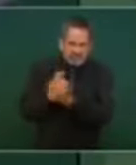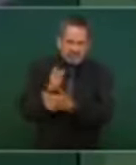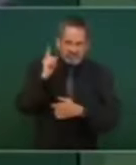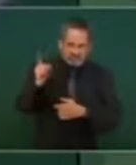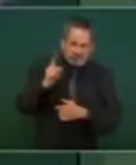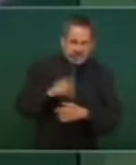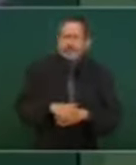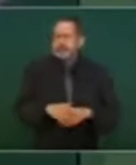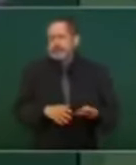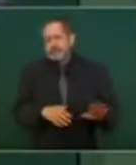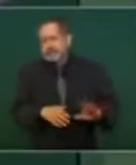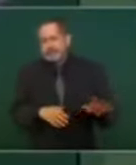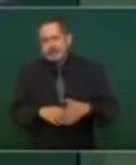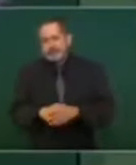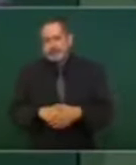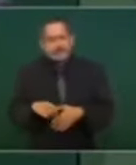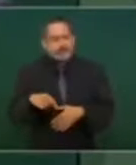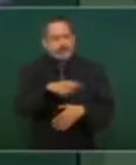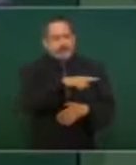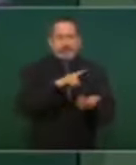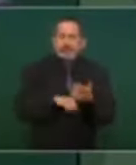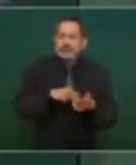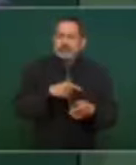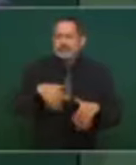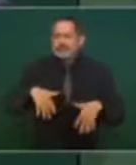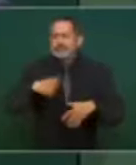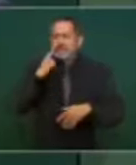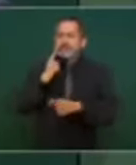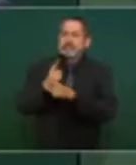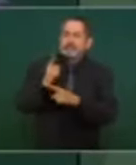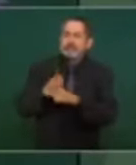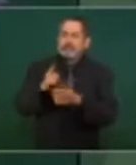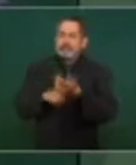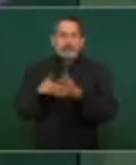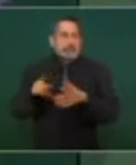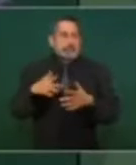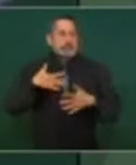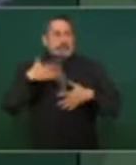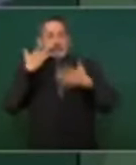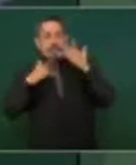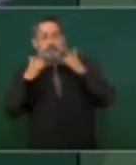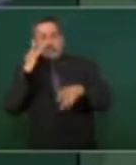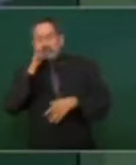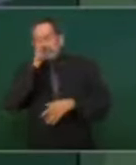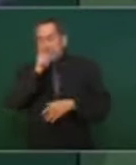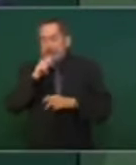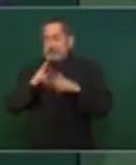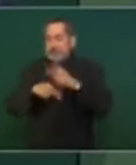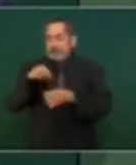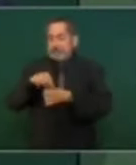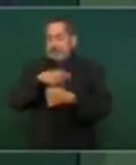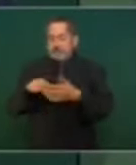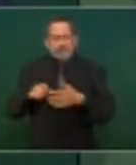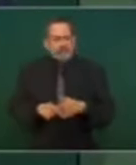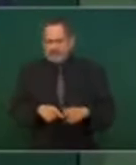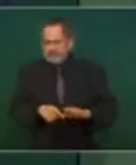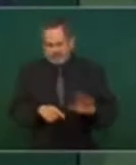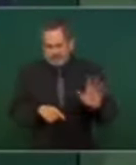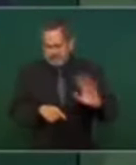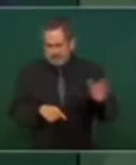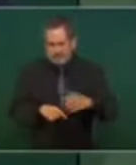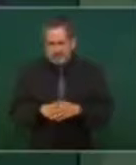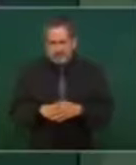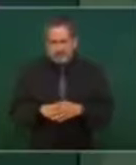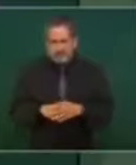es básicamente para intimidar, para que la gente no participe,